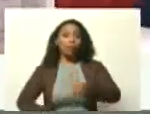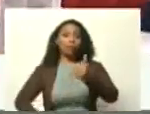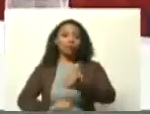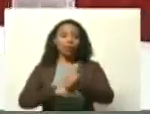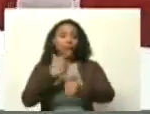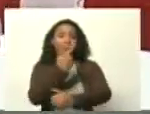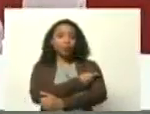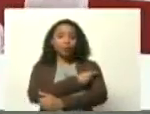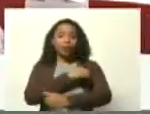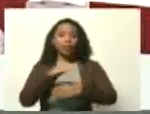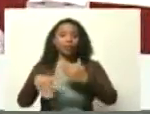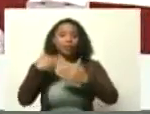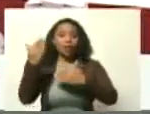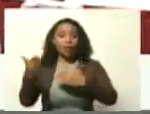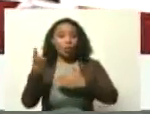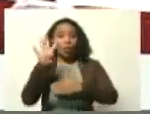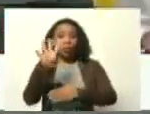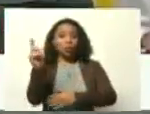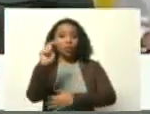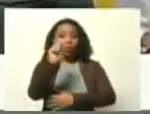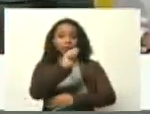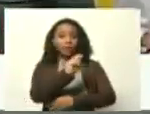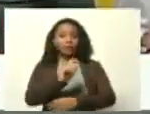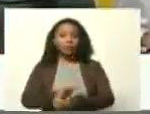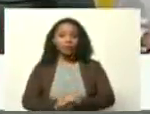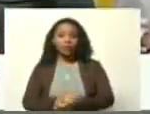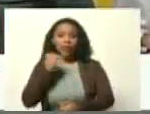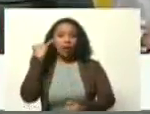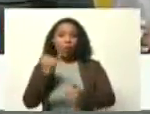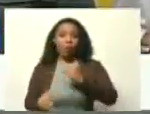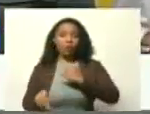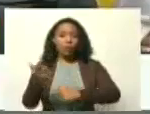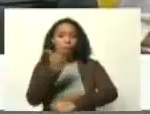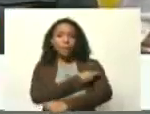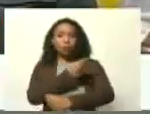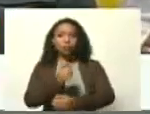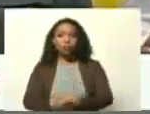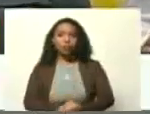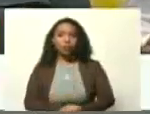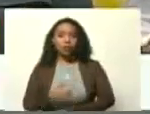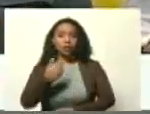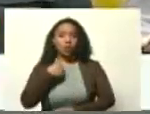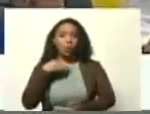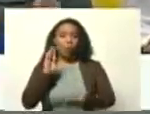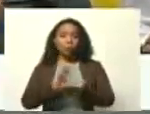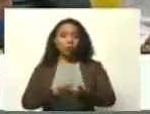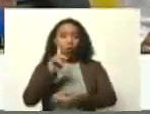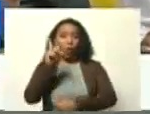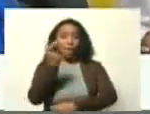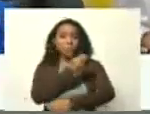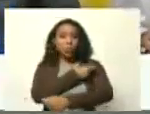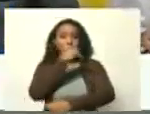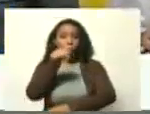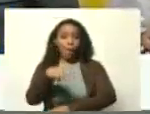a partir de los 4 meses de la última dosis. Si yo me puse una dosis